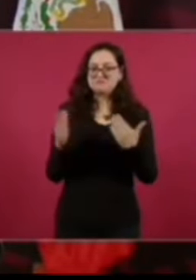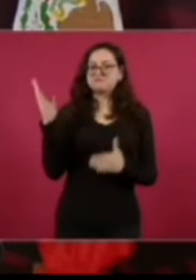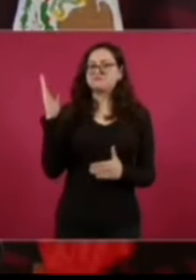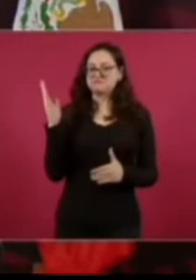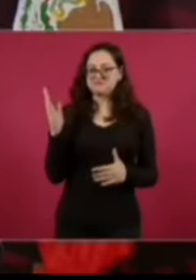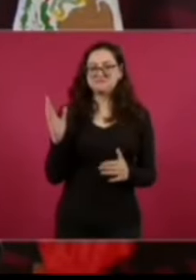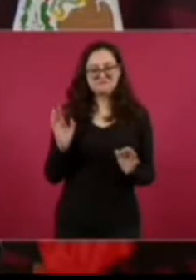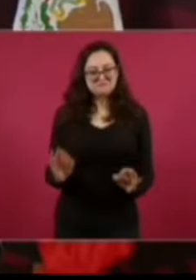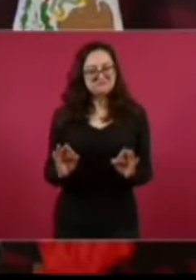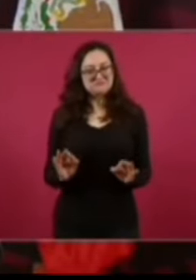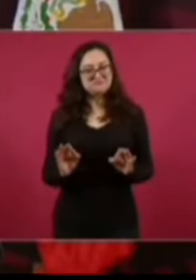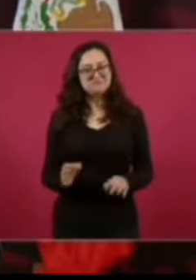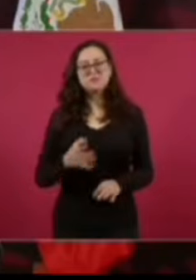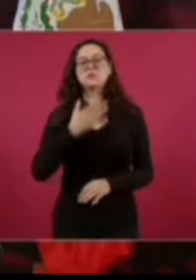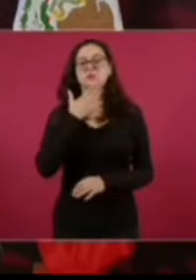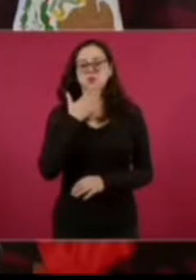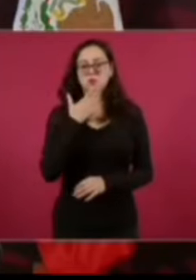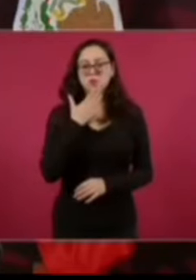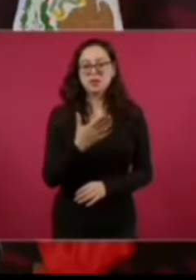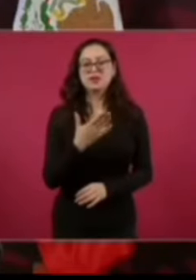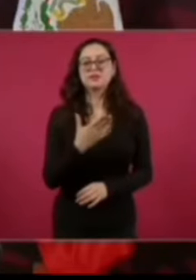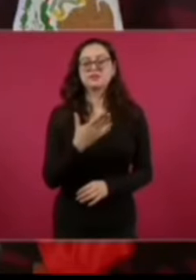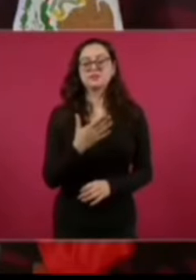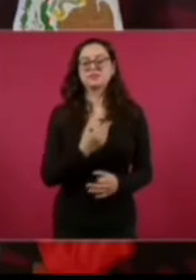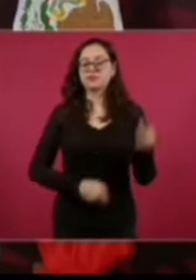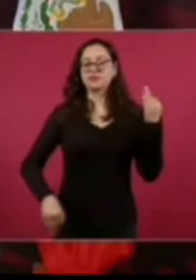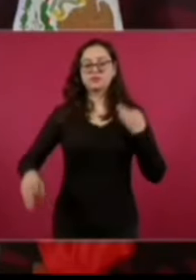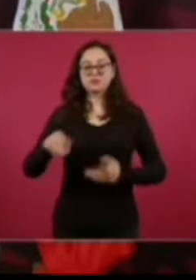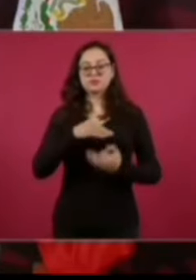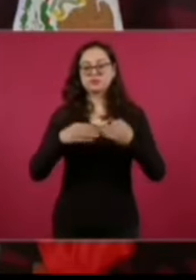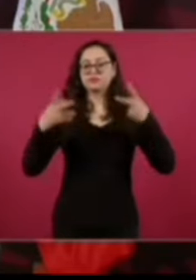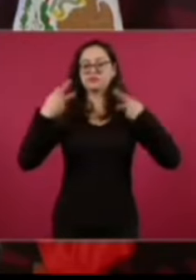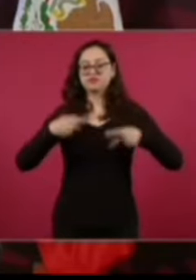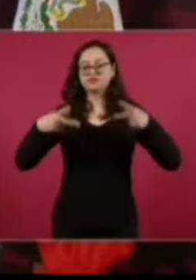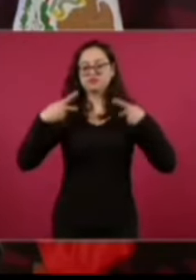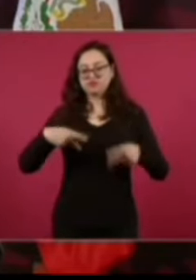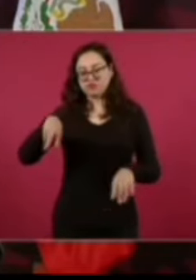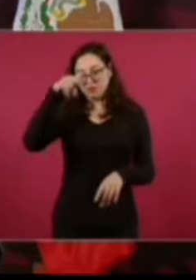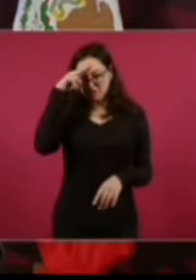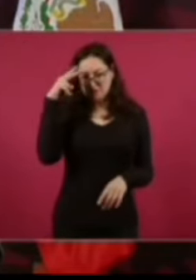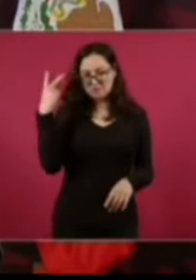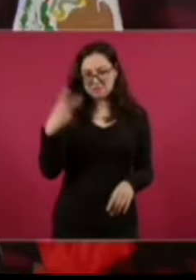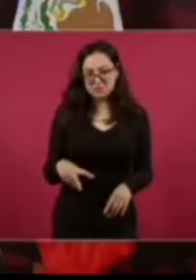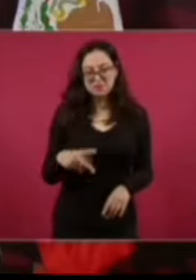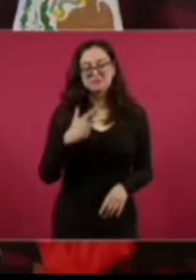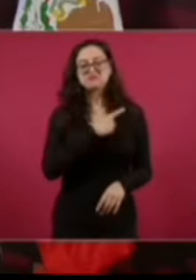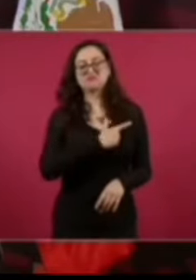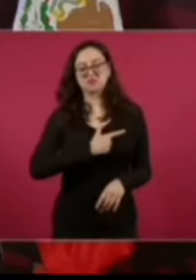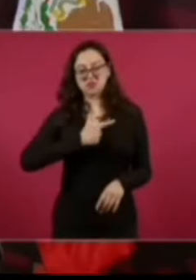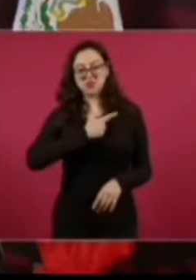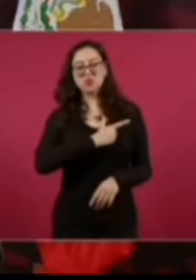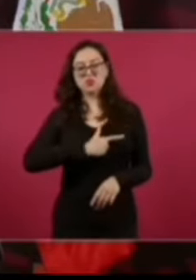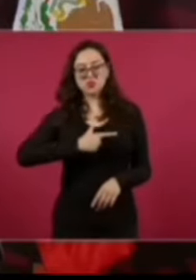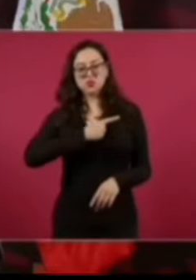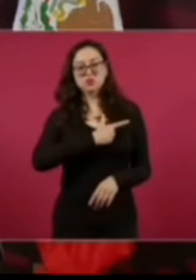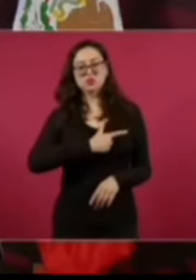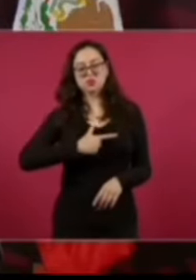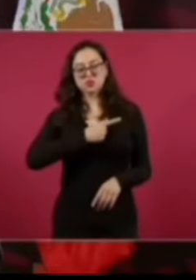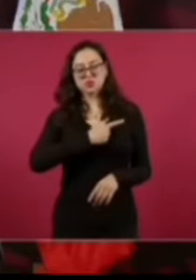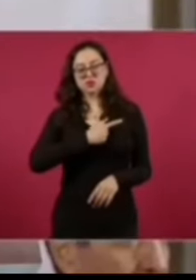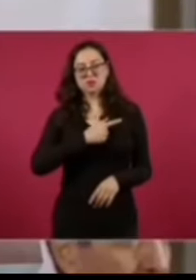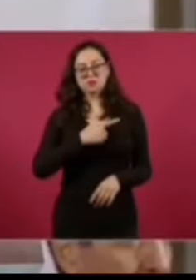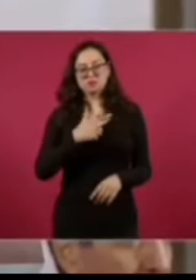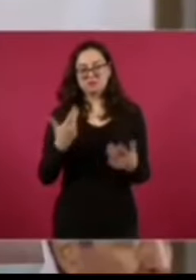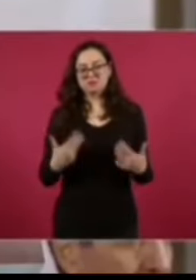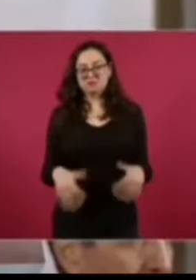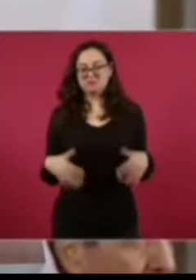Todos los mexicanos están esmerándose en poner en alto